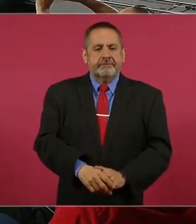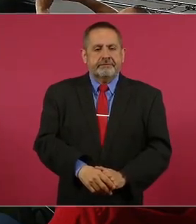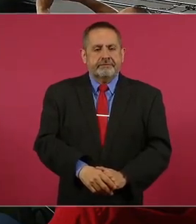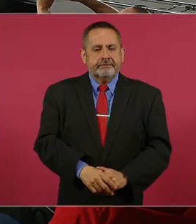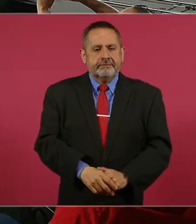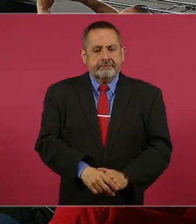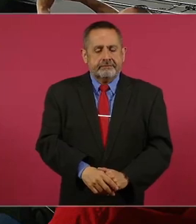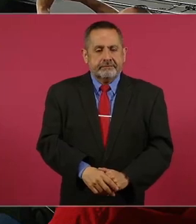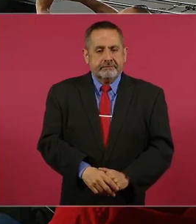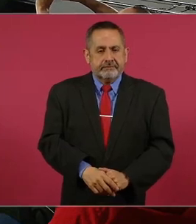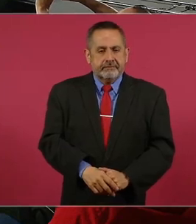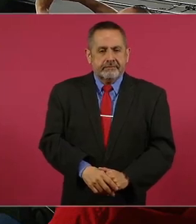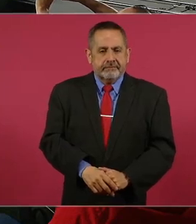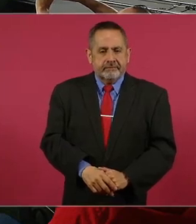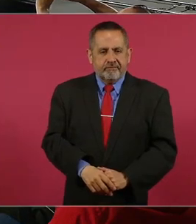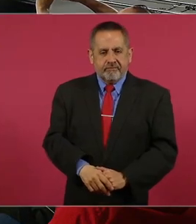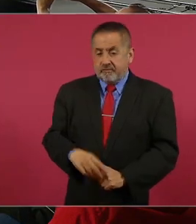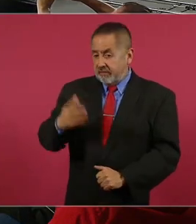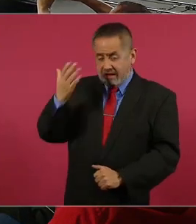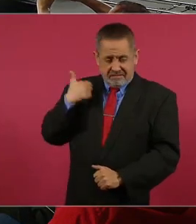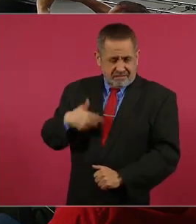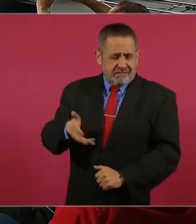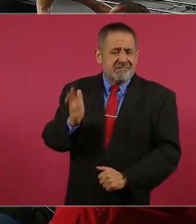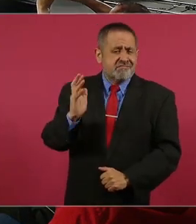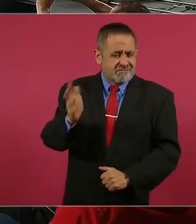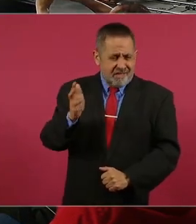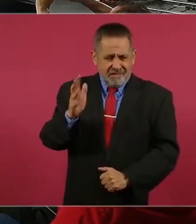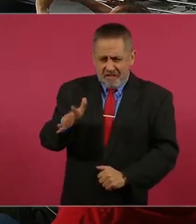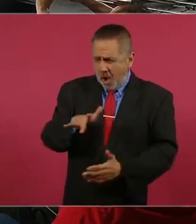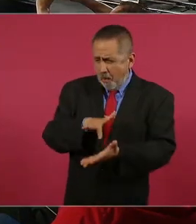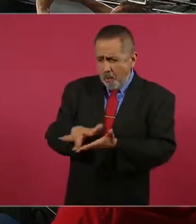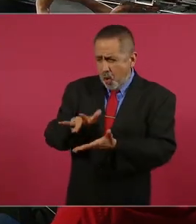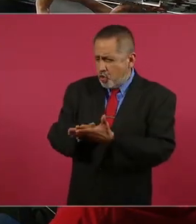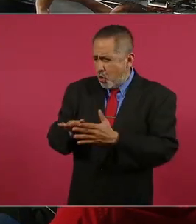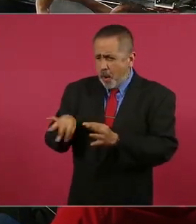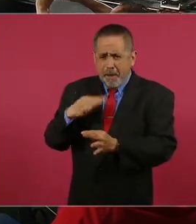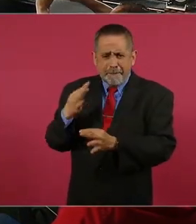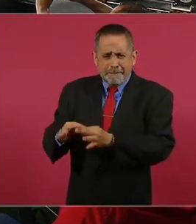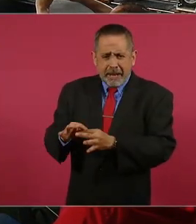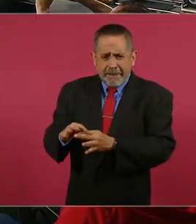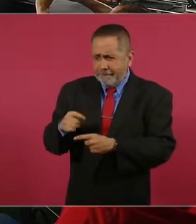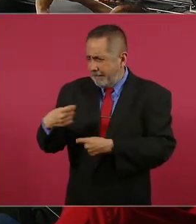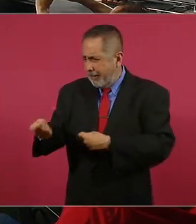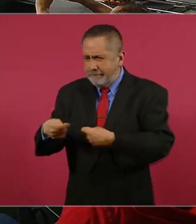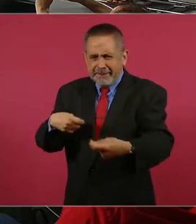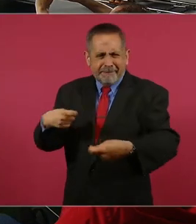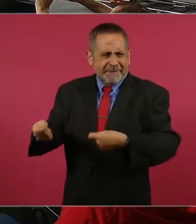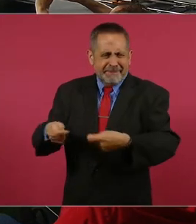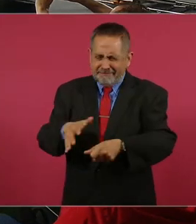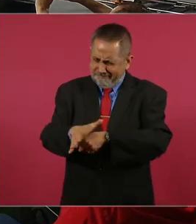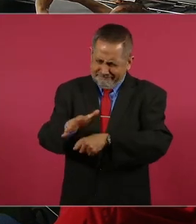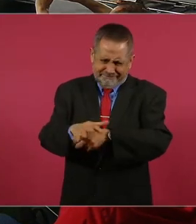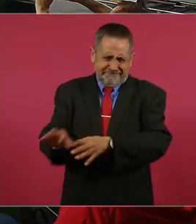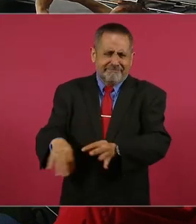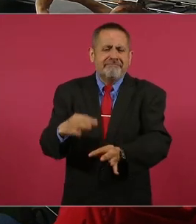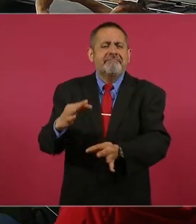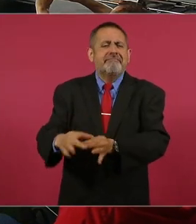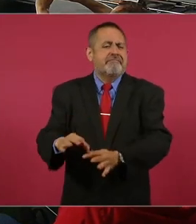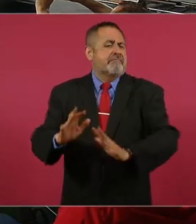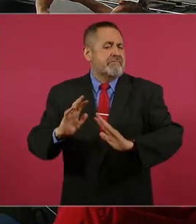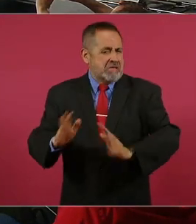ya se habían entregado todos los apoyos a los damnificados